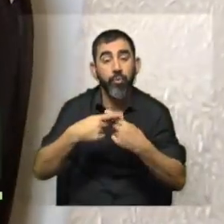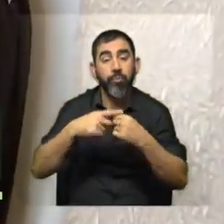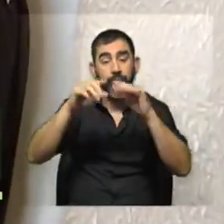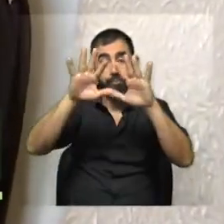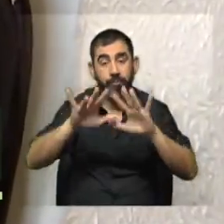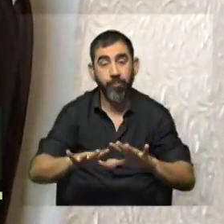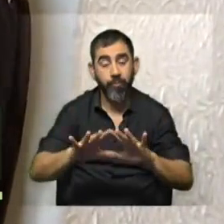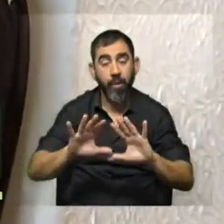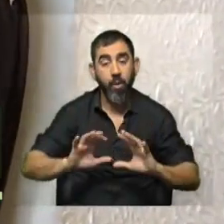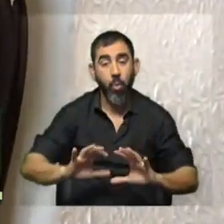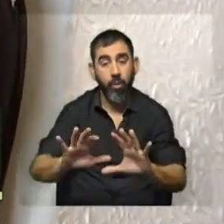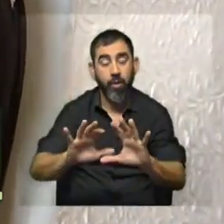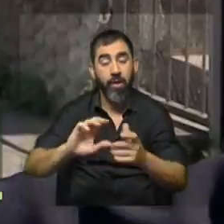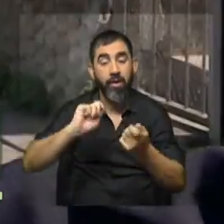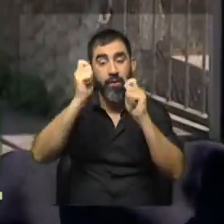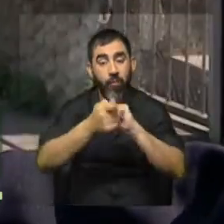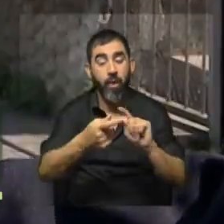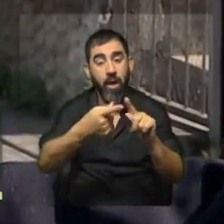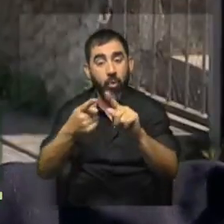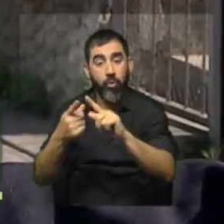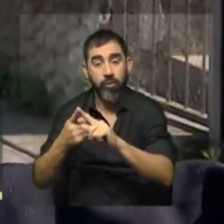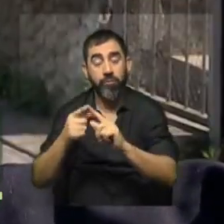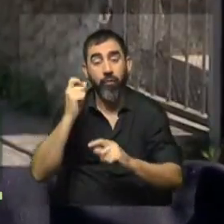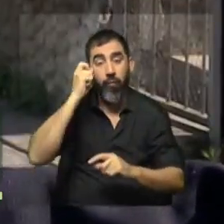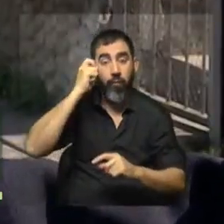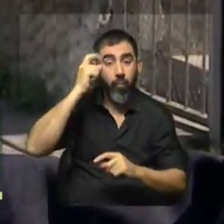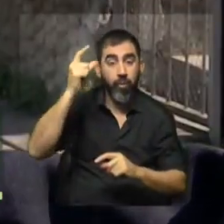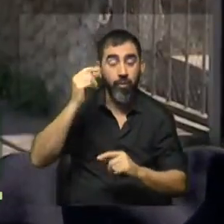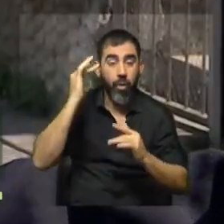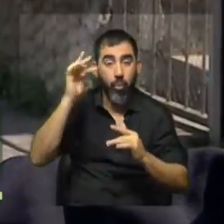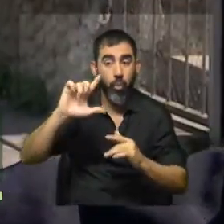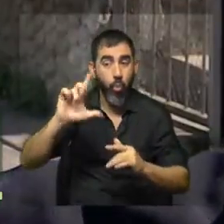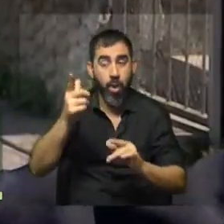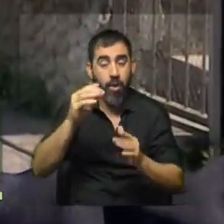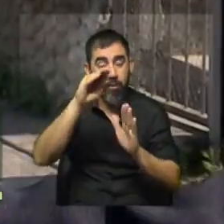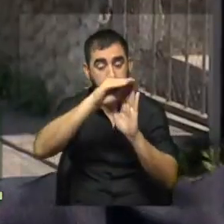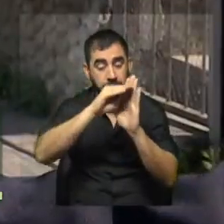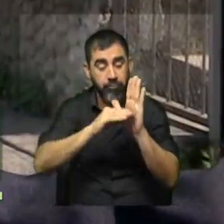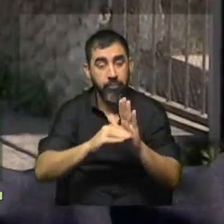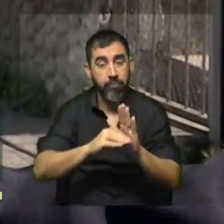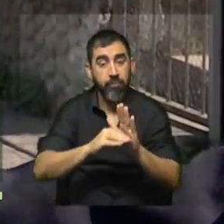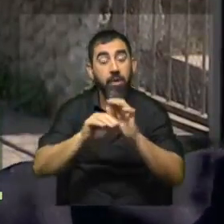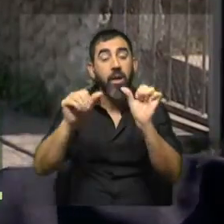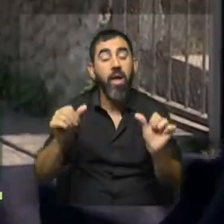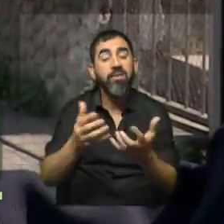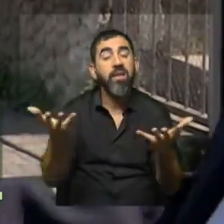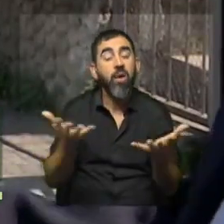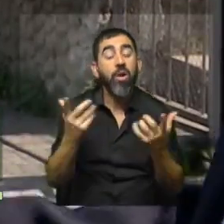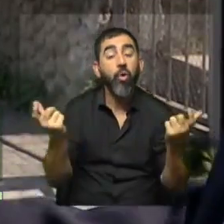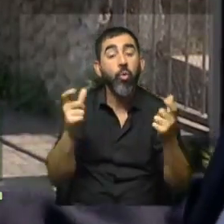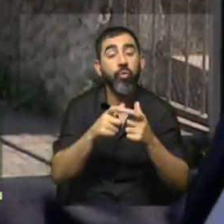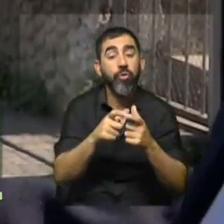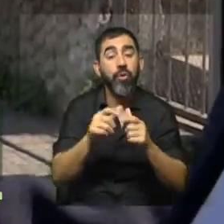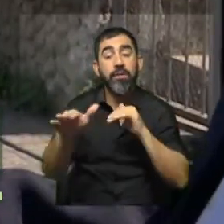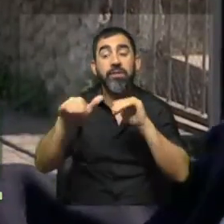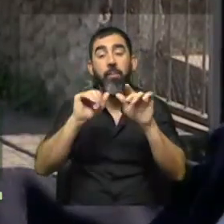elaboración acordada de la reforma. En el caso de formación en educación, la malla no está hecha. Lo que está haciendo en este momento el Consejo es